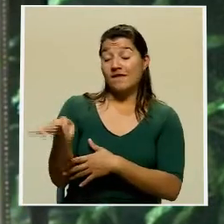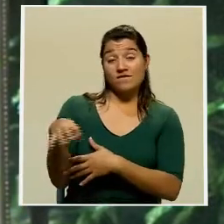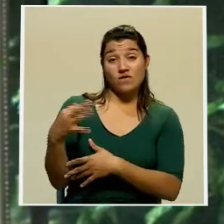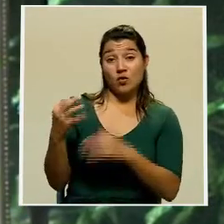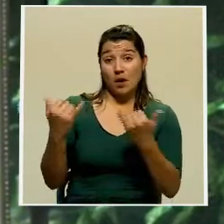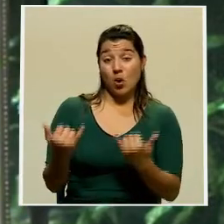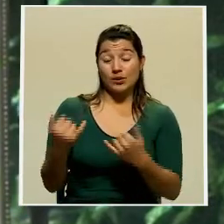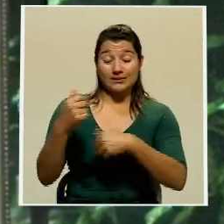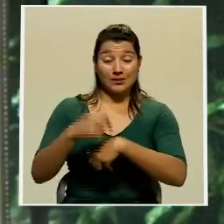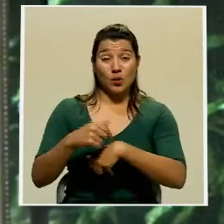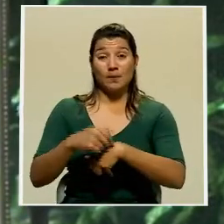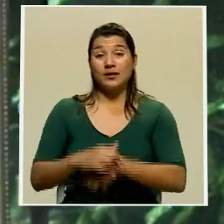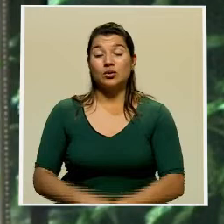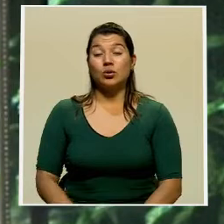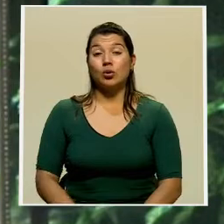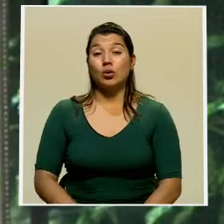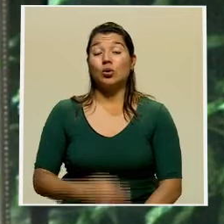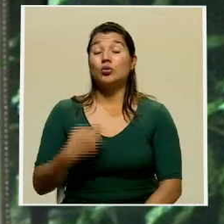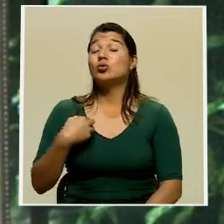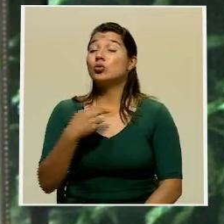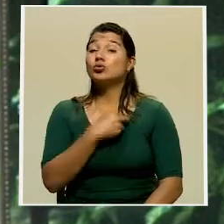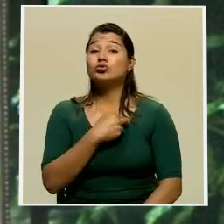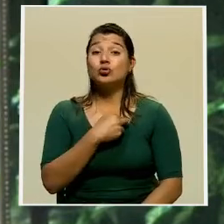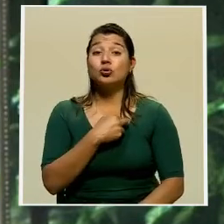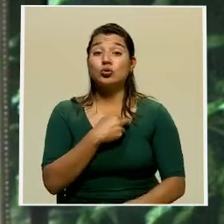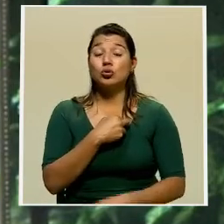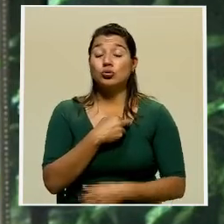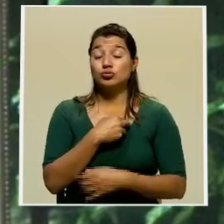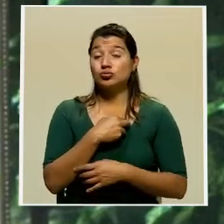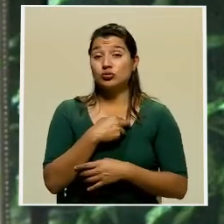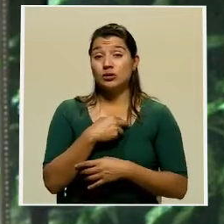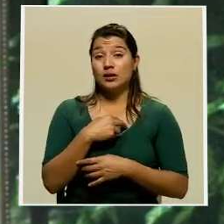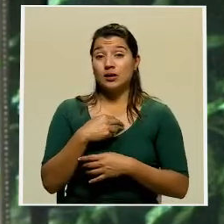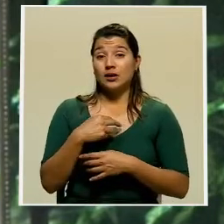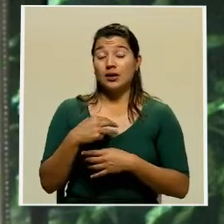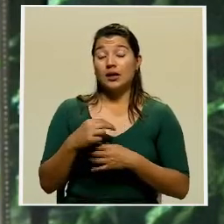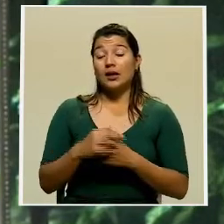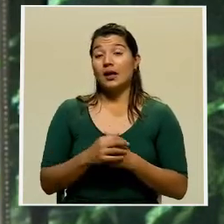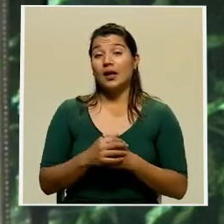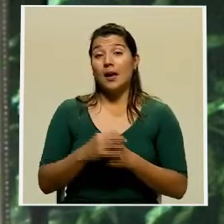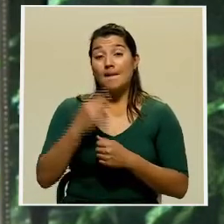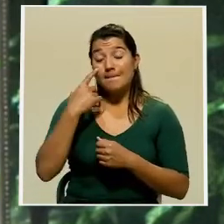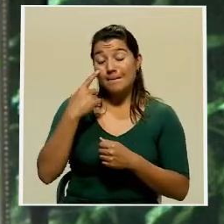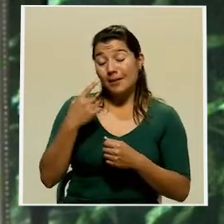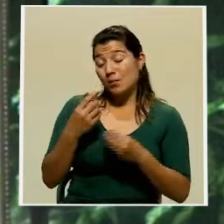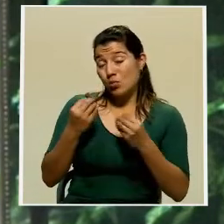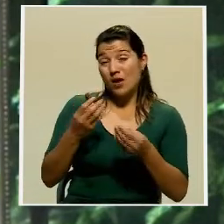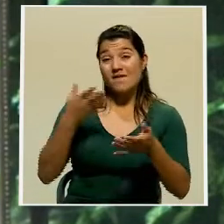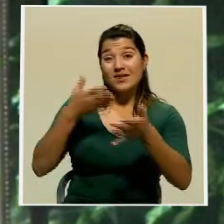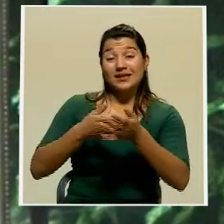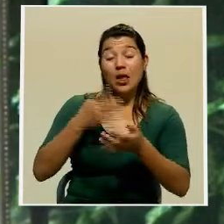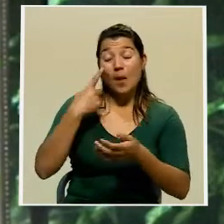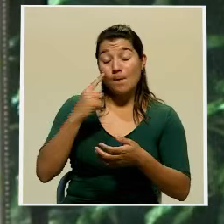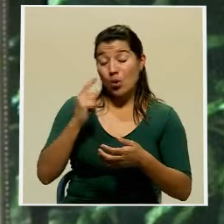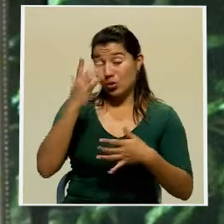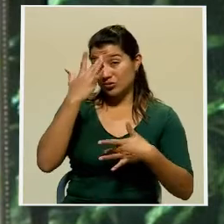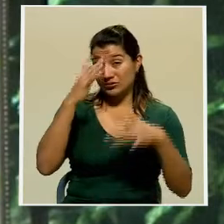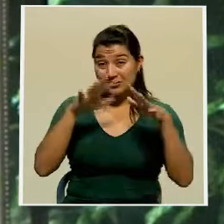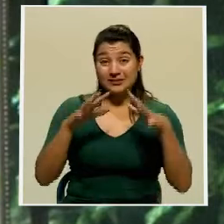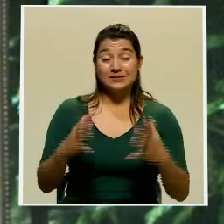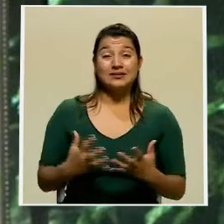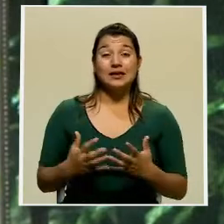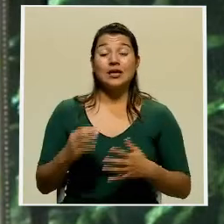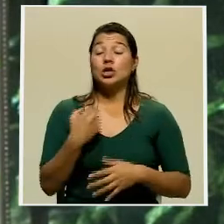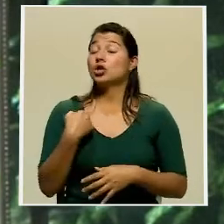este momento. No tenemos ahorro por gestión de deuda, dado el rechazo del empréstito del BID en este país, en este Parlamento.